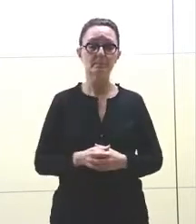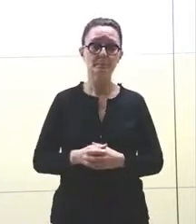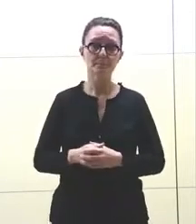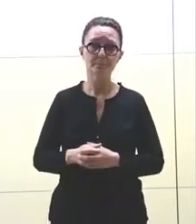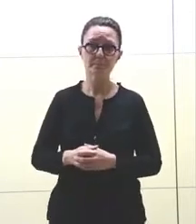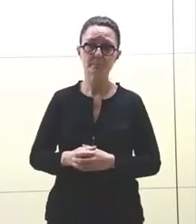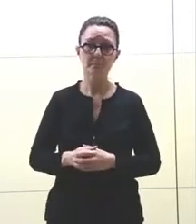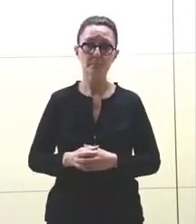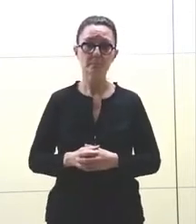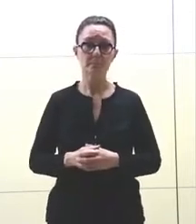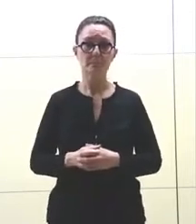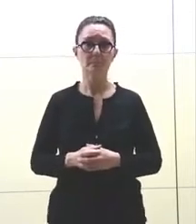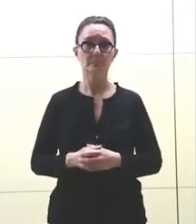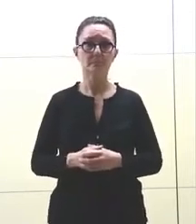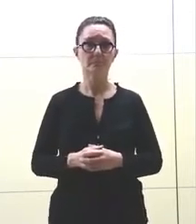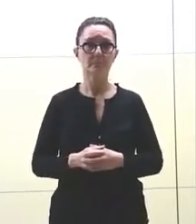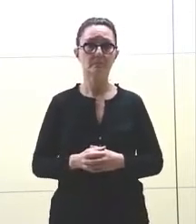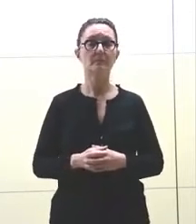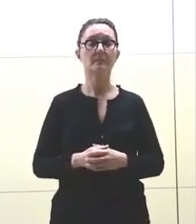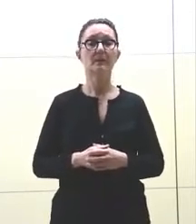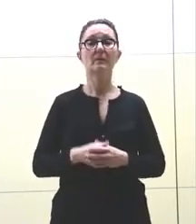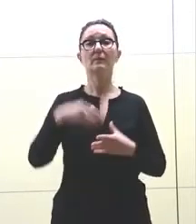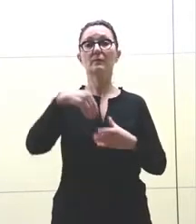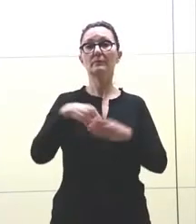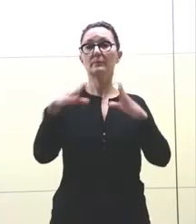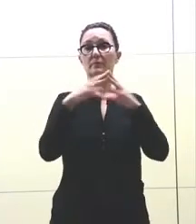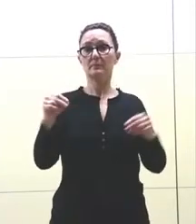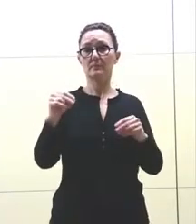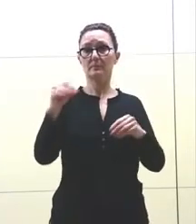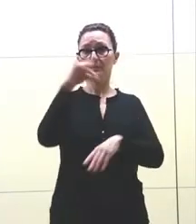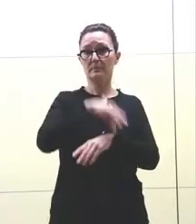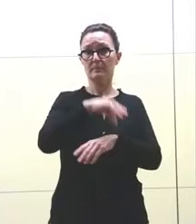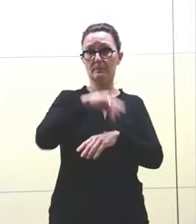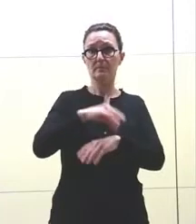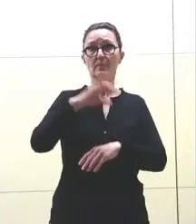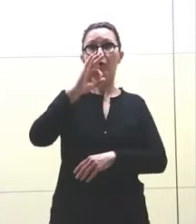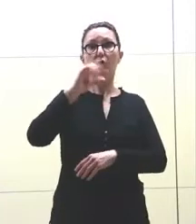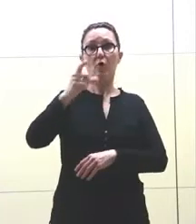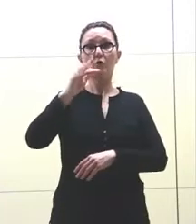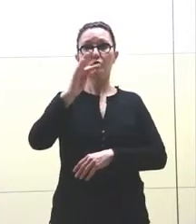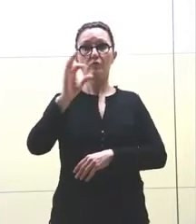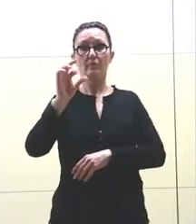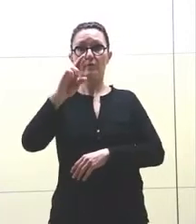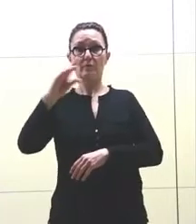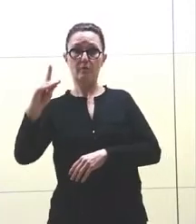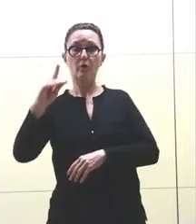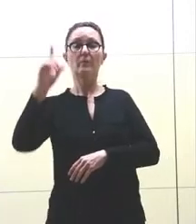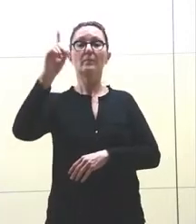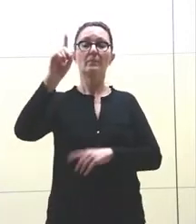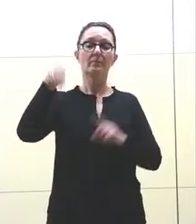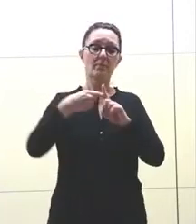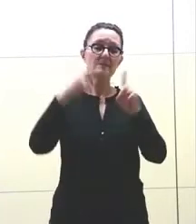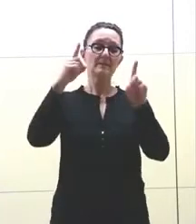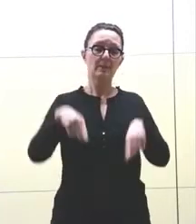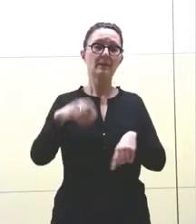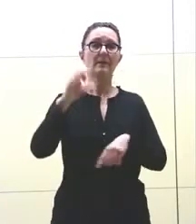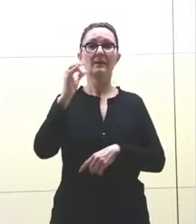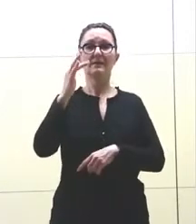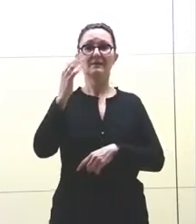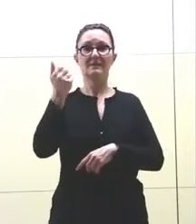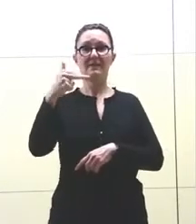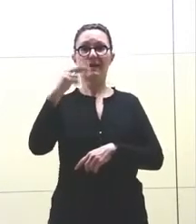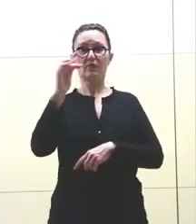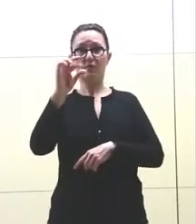de la Facultad de Medicina, de Oxford y de la Universidad de Stanford, y redactaron